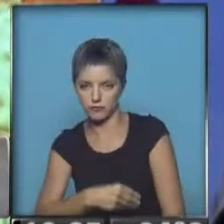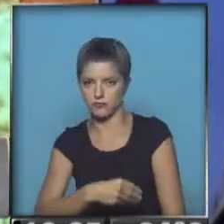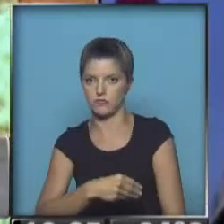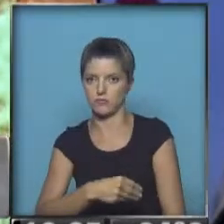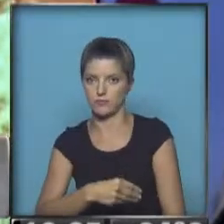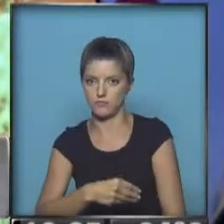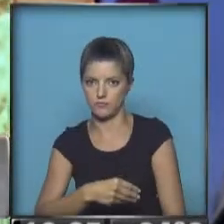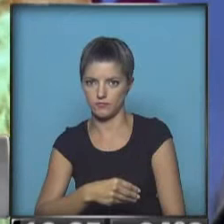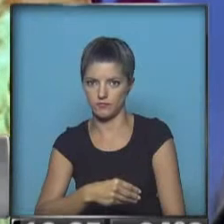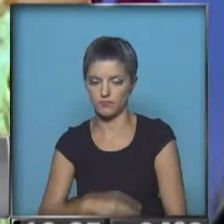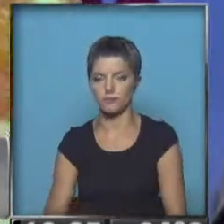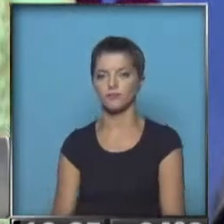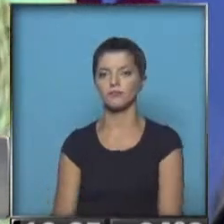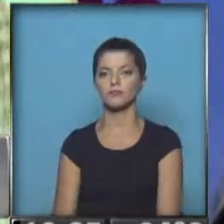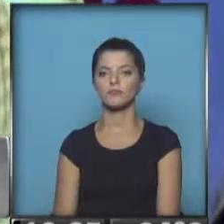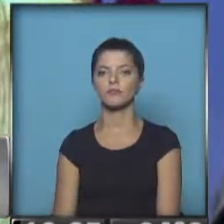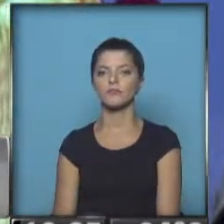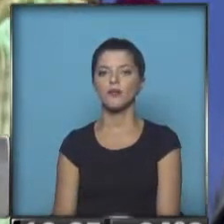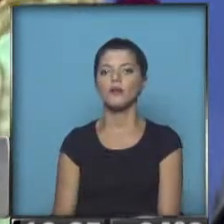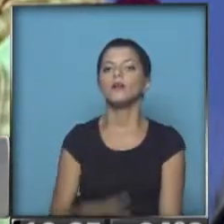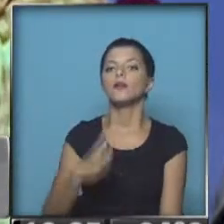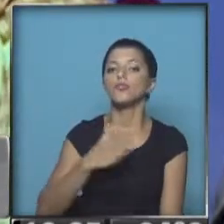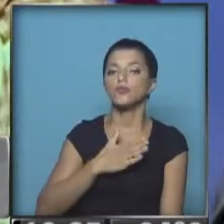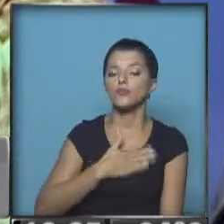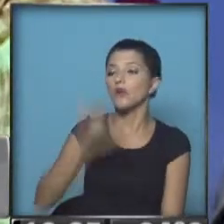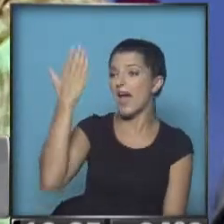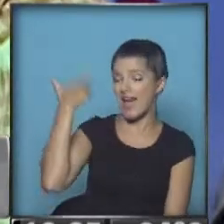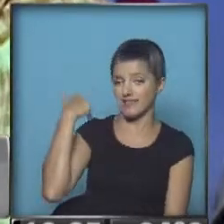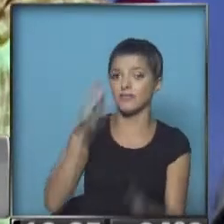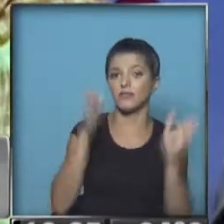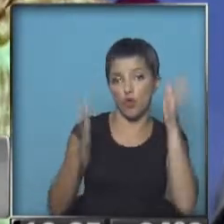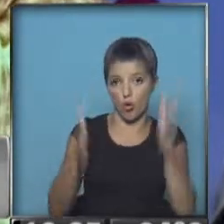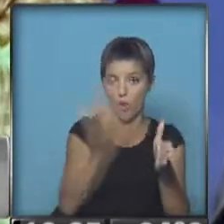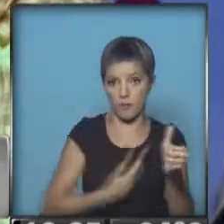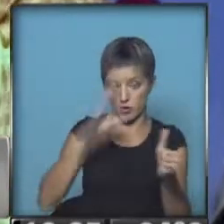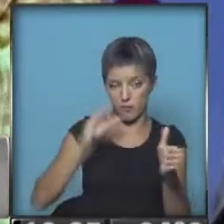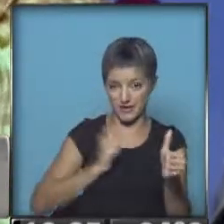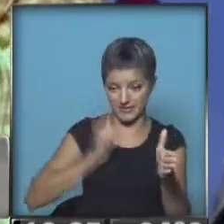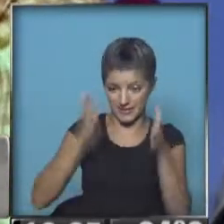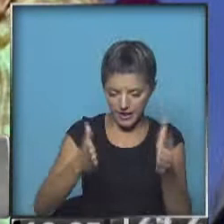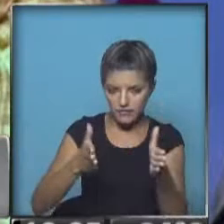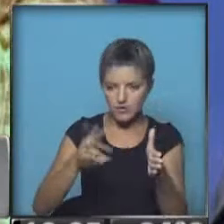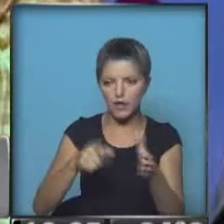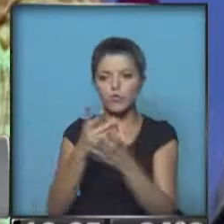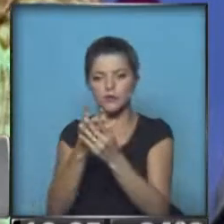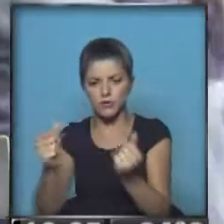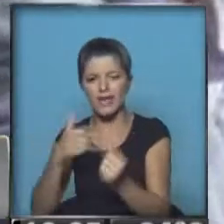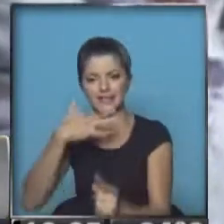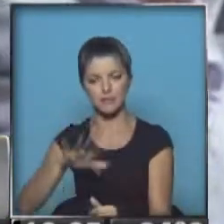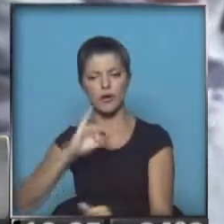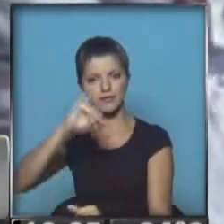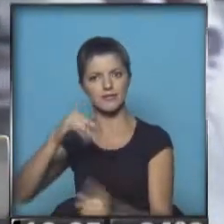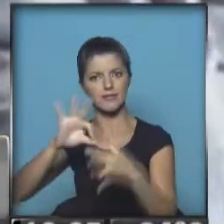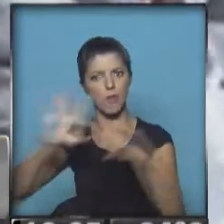hasta ser derrocados. Nos tuvo que pasar la larga noche de la dictadura para entender que entonces la democracia sí